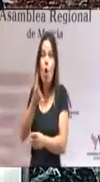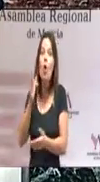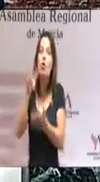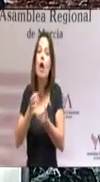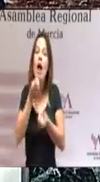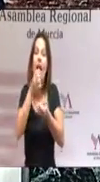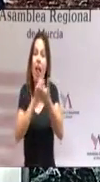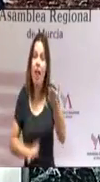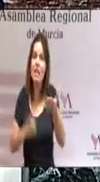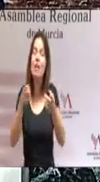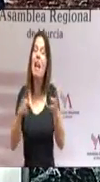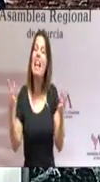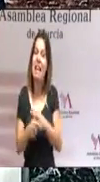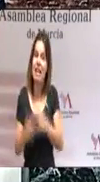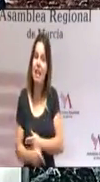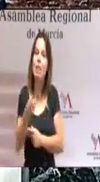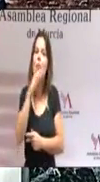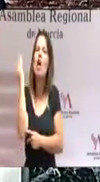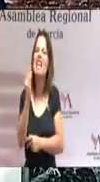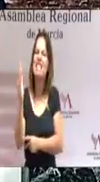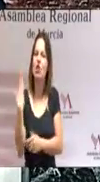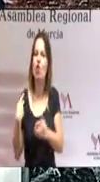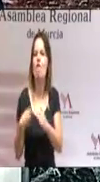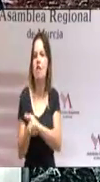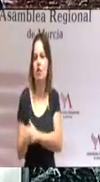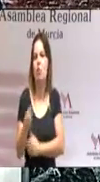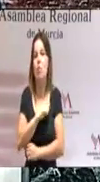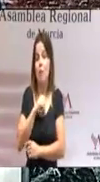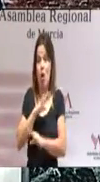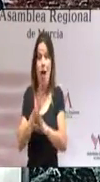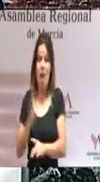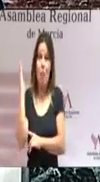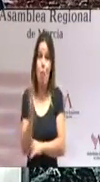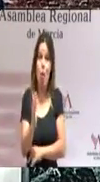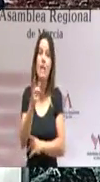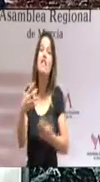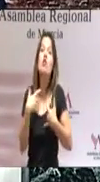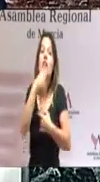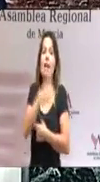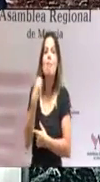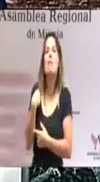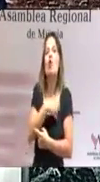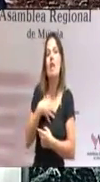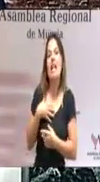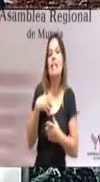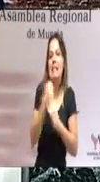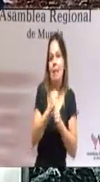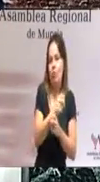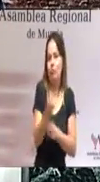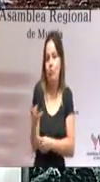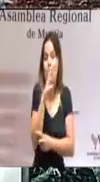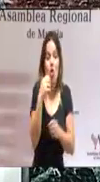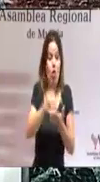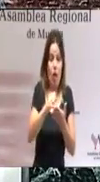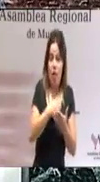declaraciones, por las restricciones y por el castigo a la inversión privada, que al final lo penaliza y lo sufren quien quiere un empleo y no lo pueden encontrar en su ciudad.